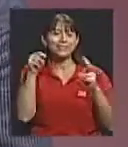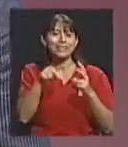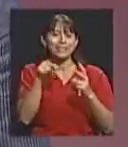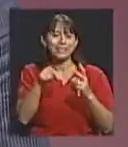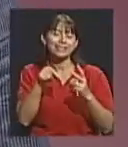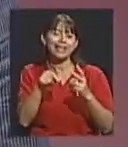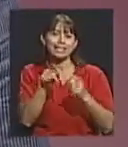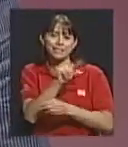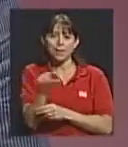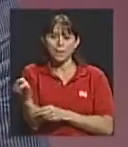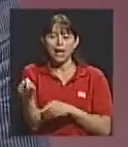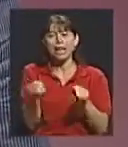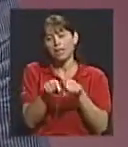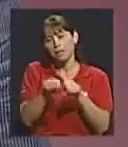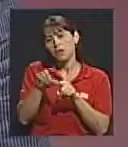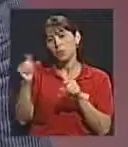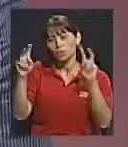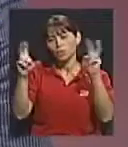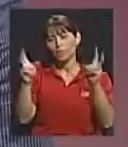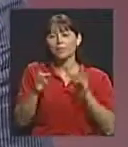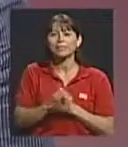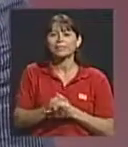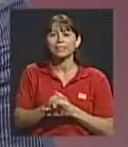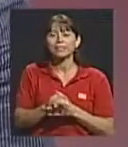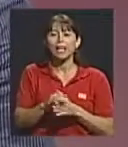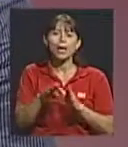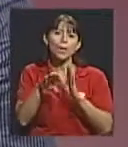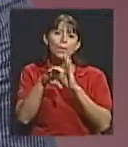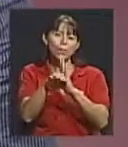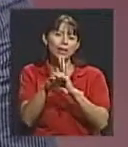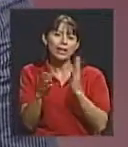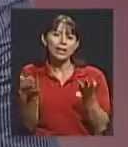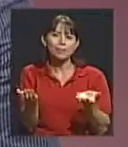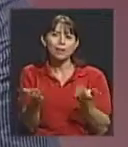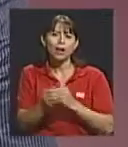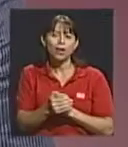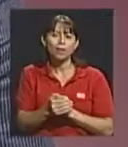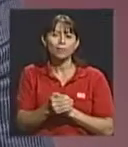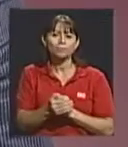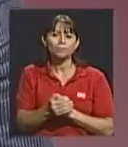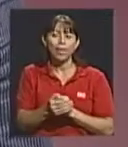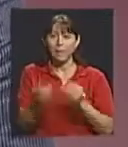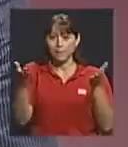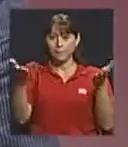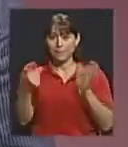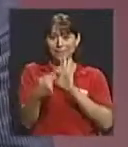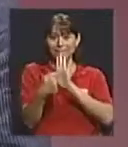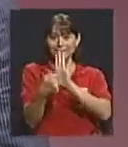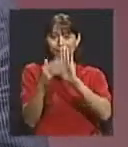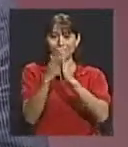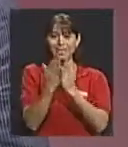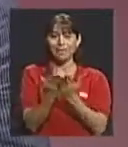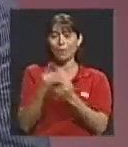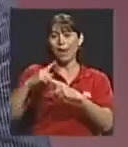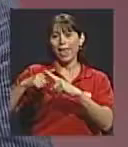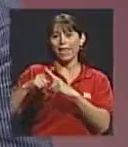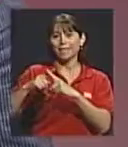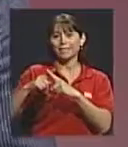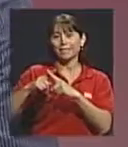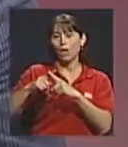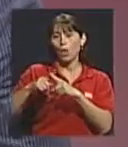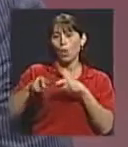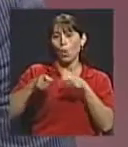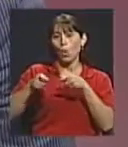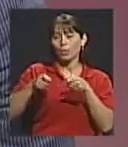interés e como fue por ejemplo eh la presentación del libro del excontralor general de la república